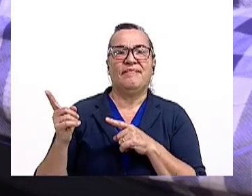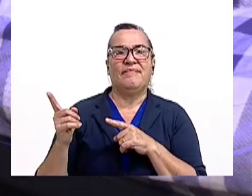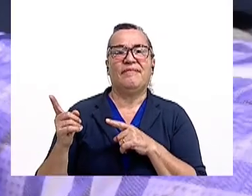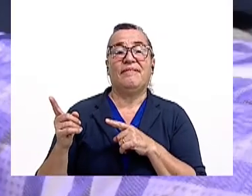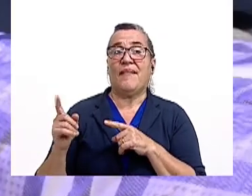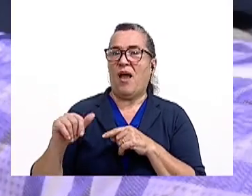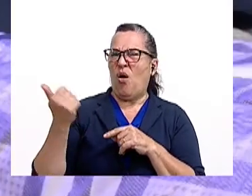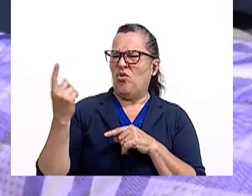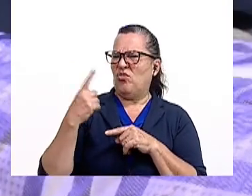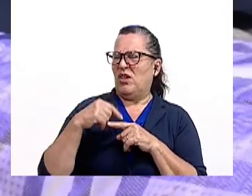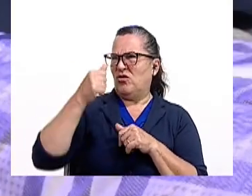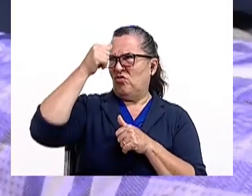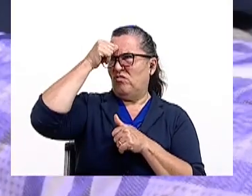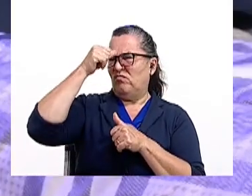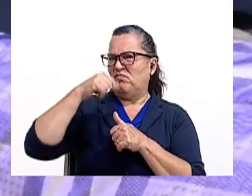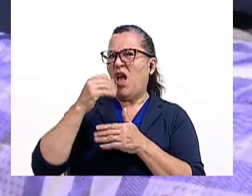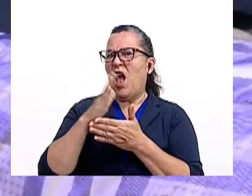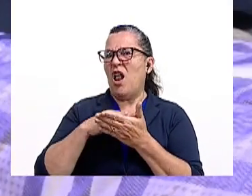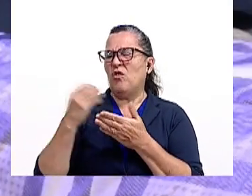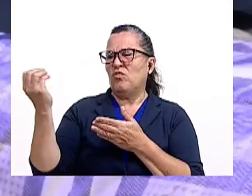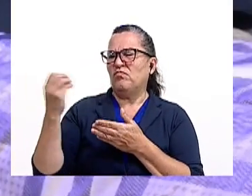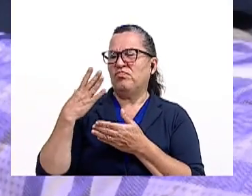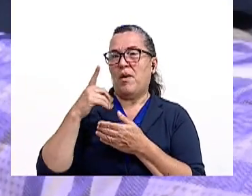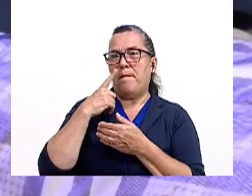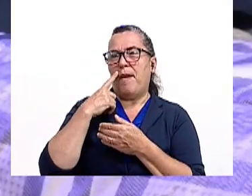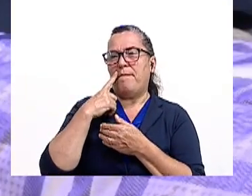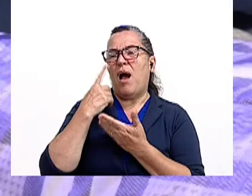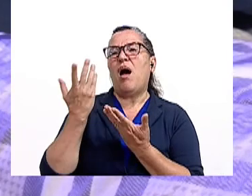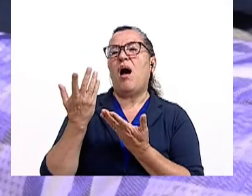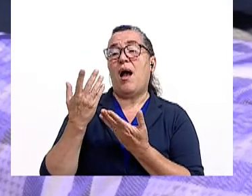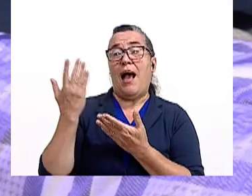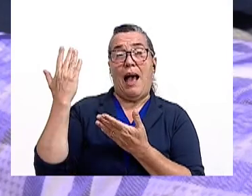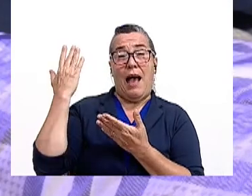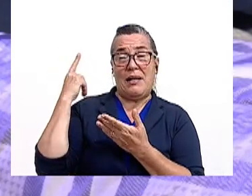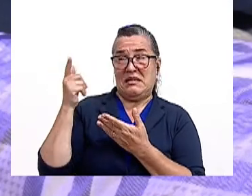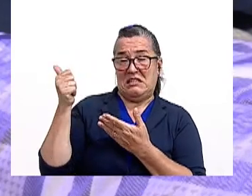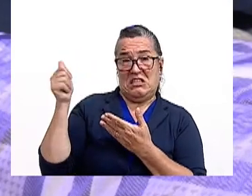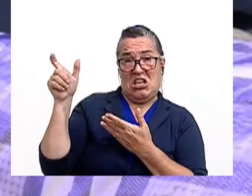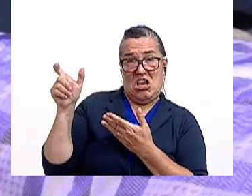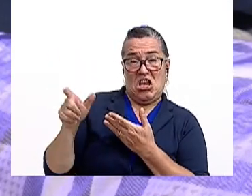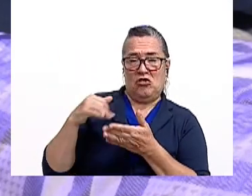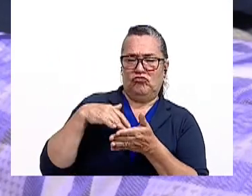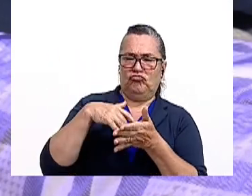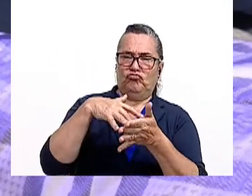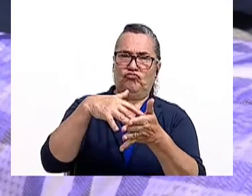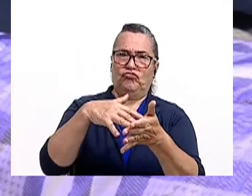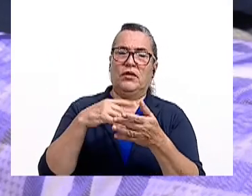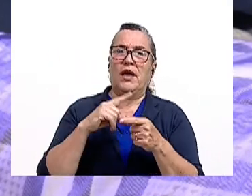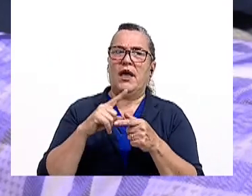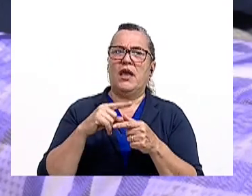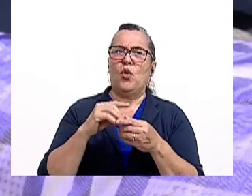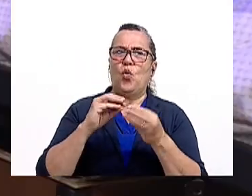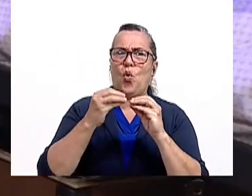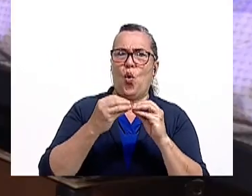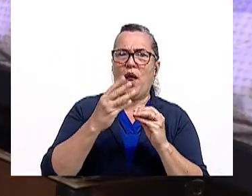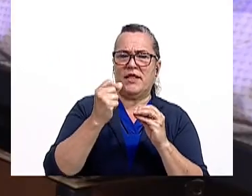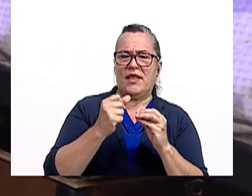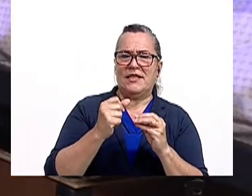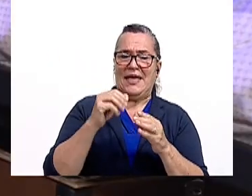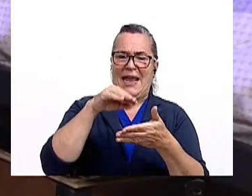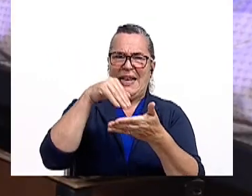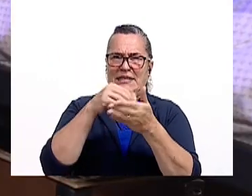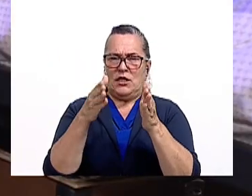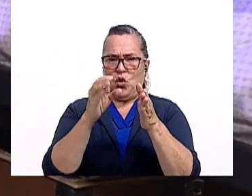El otro día me acordé de algo que me dijo mi papá. Resulta que cuando él estudiaba, si uno escribía cantidades y en el centro llevaba una O, para